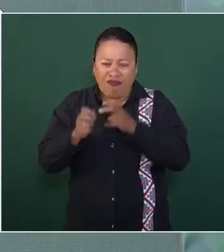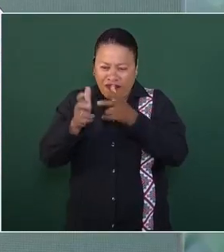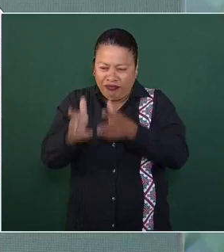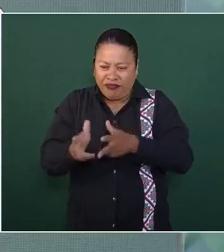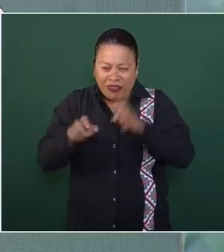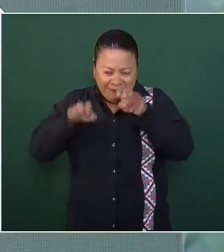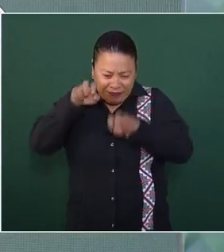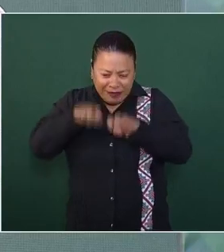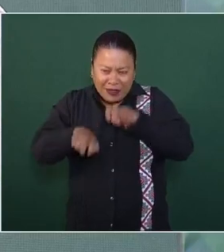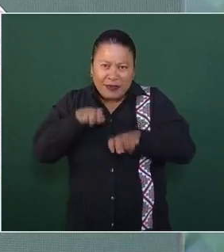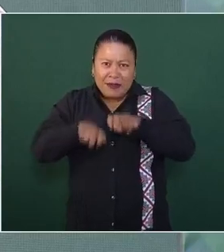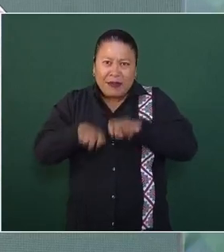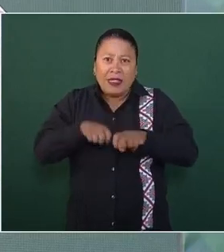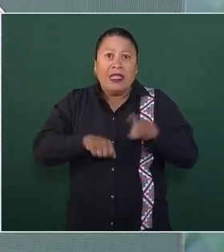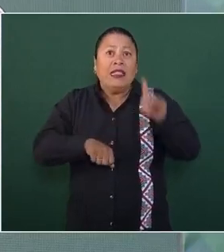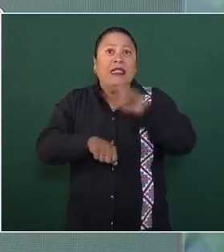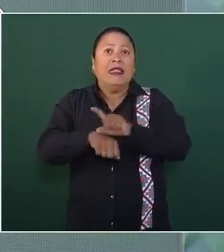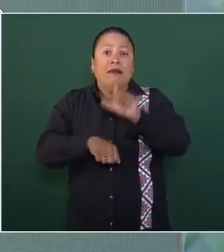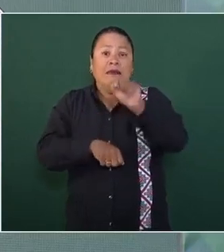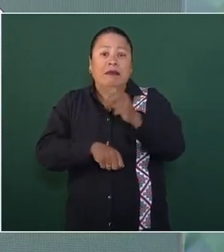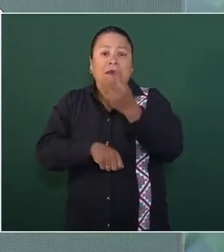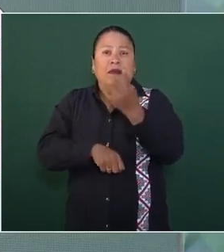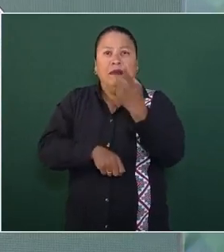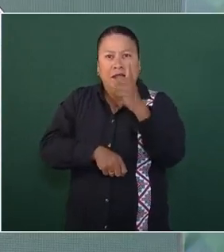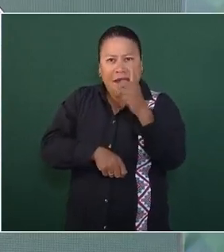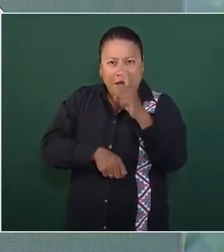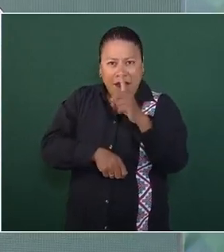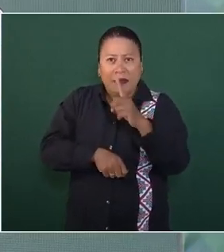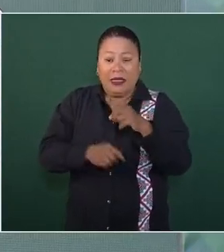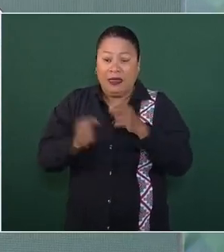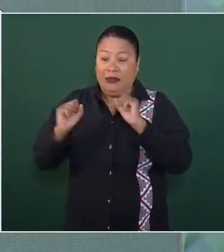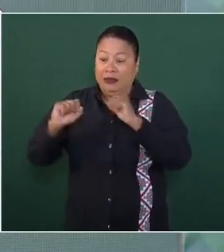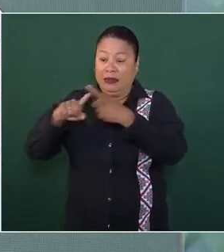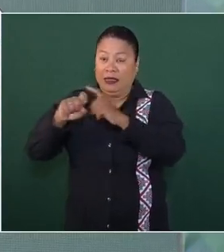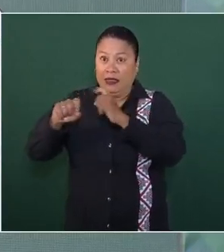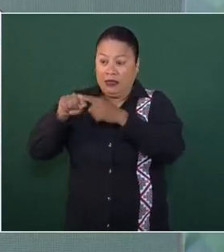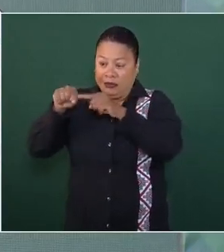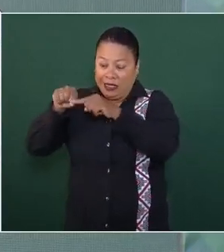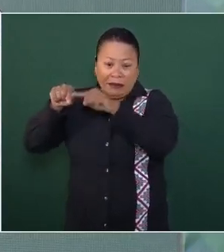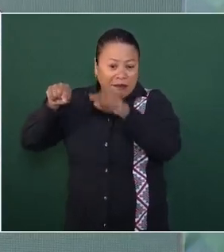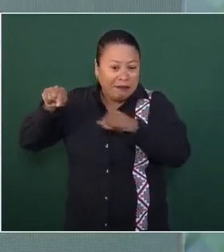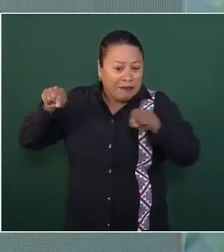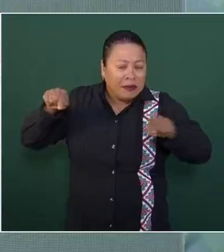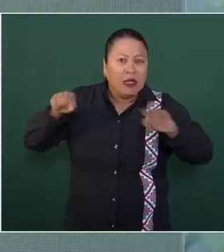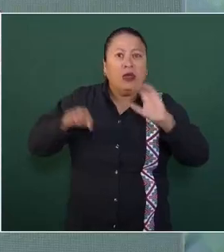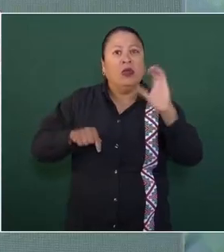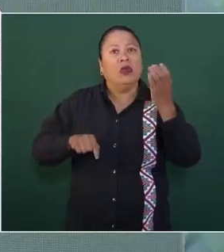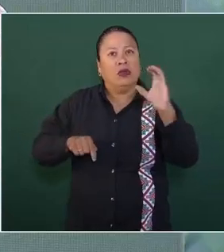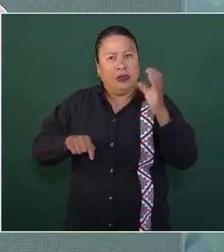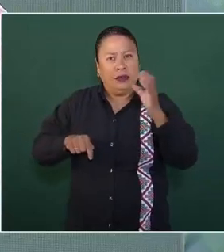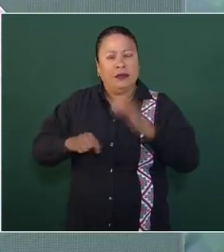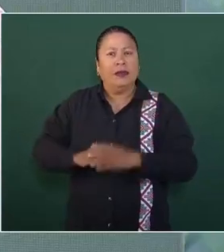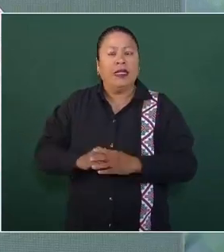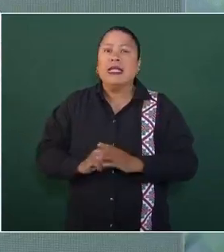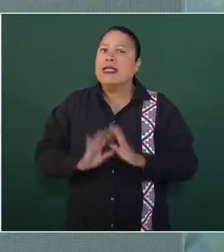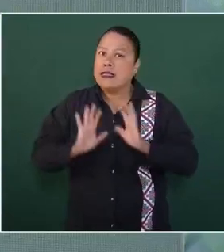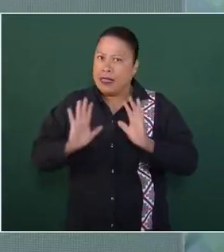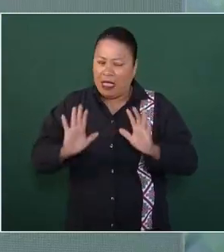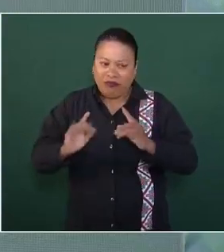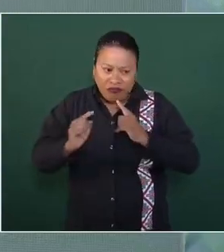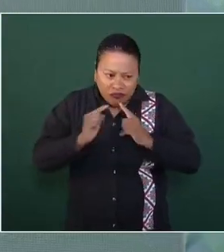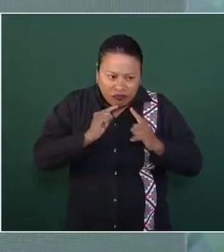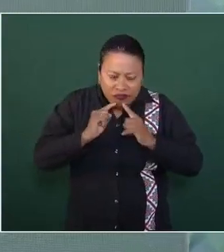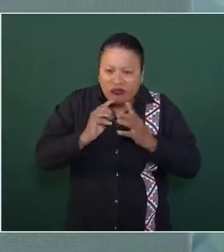el día 22 de diciembre de Salina Cruz a Coatzacoalcos ya resolvimos